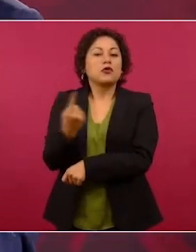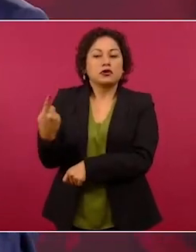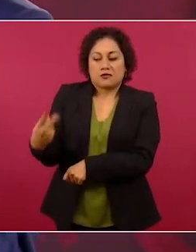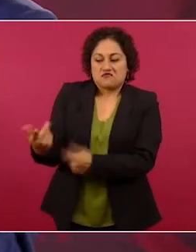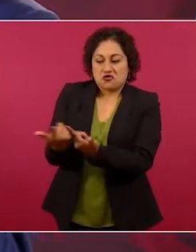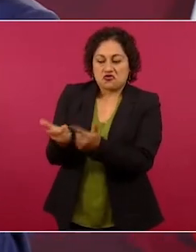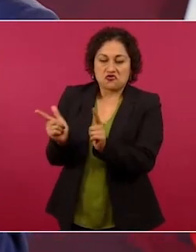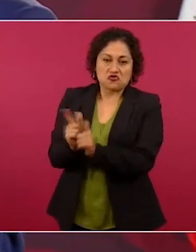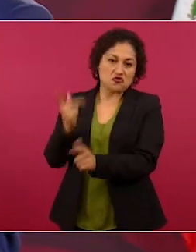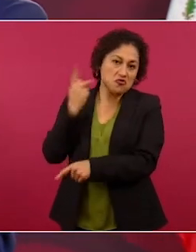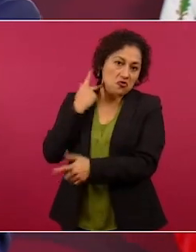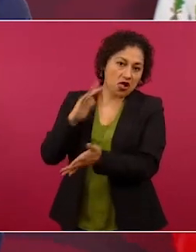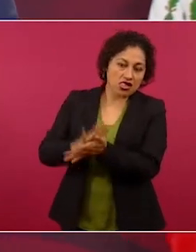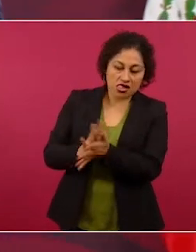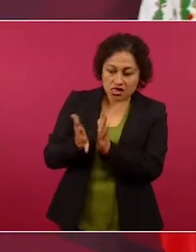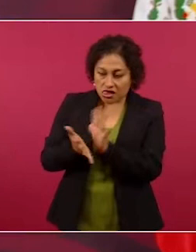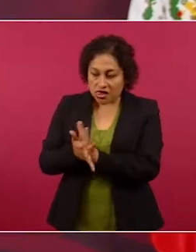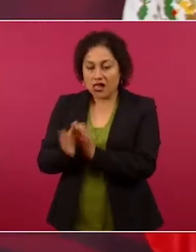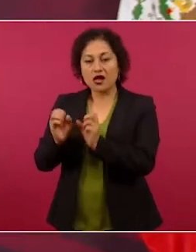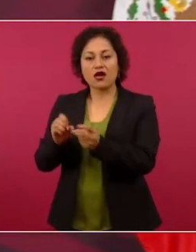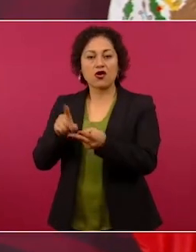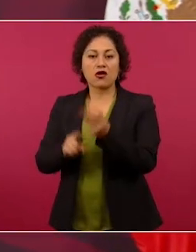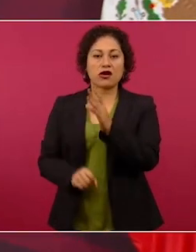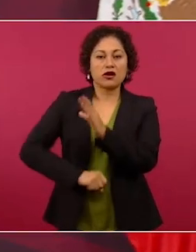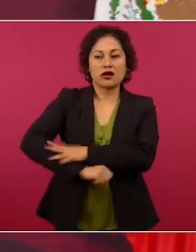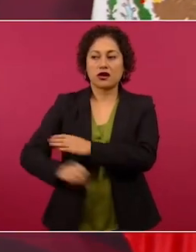allegados a los dirigentes, hasta familiares de los